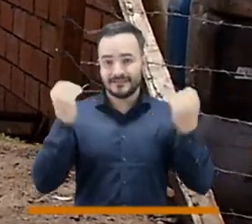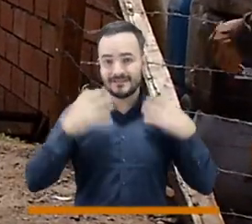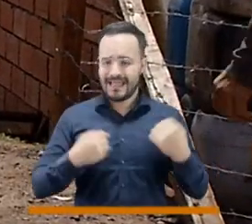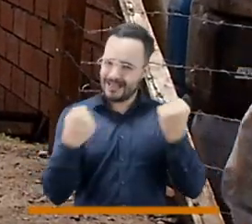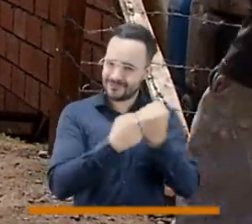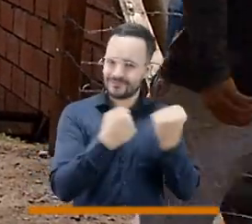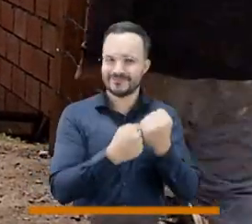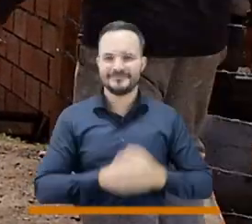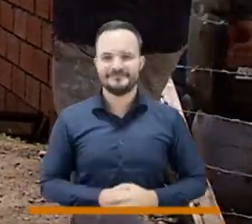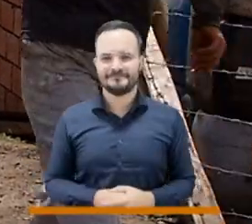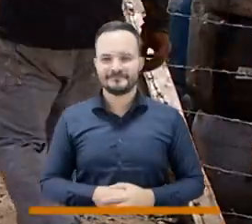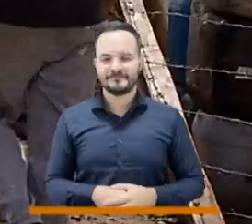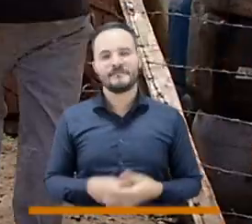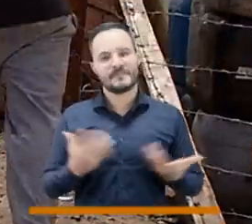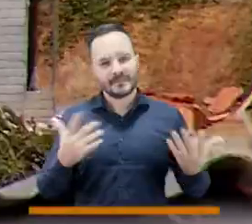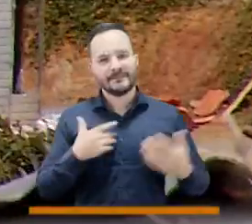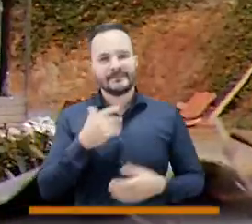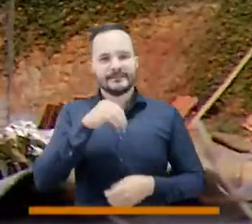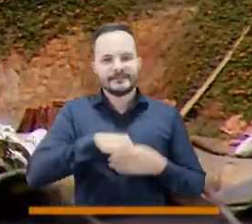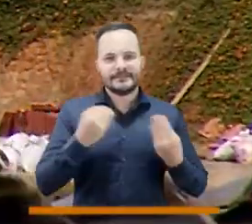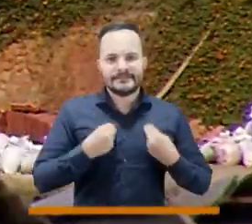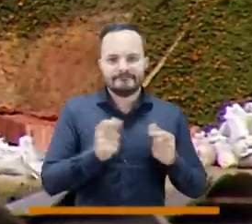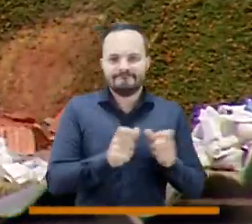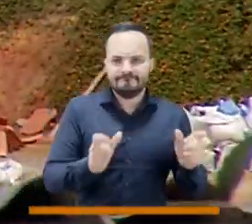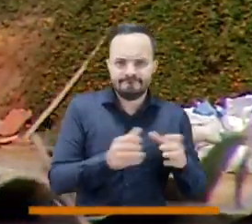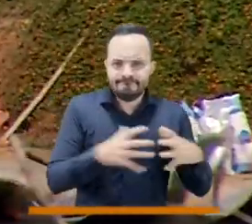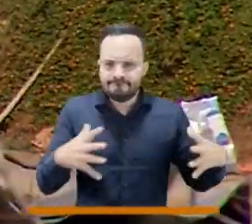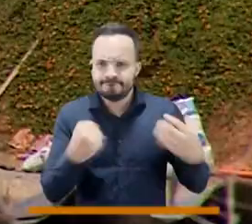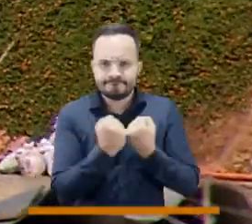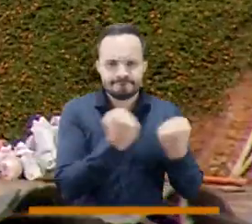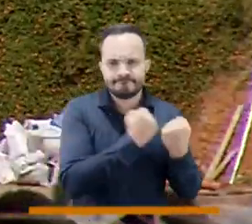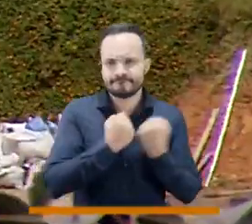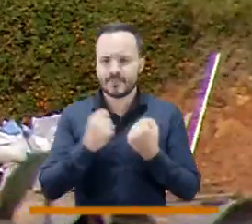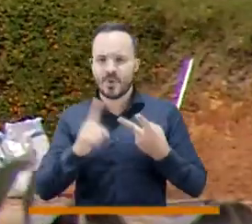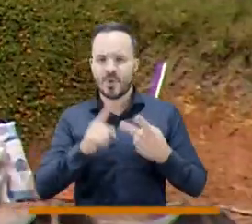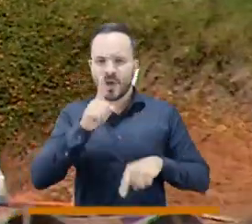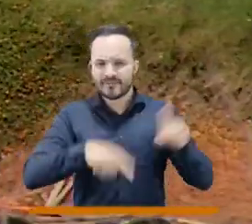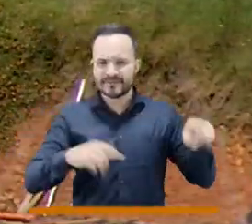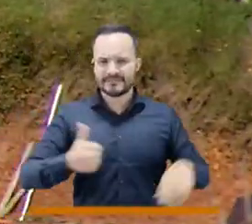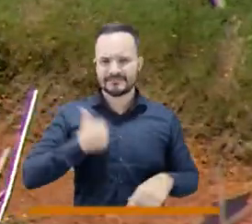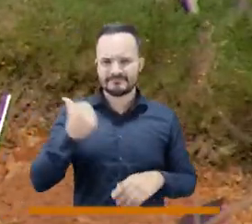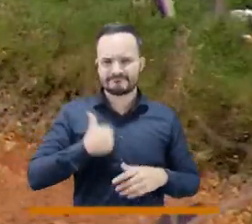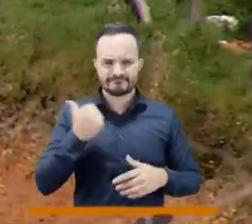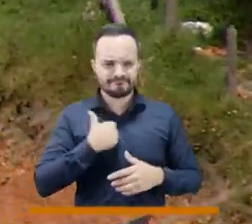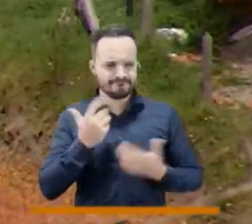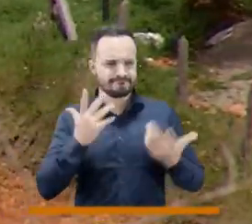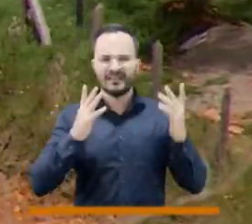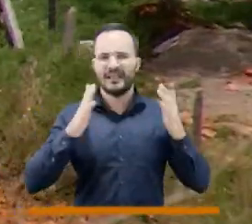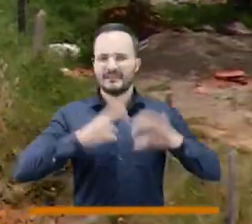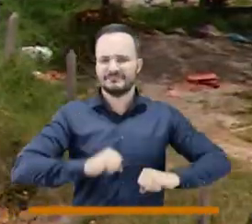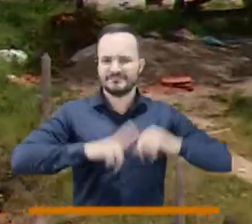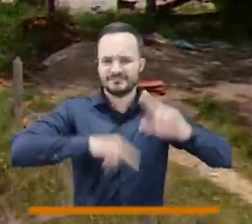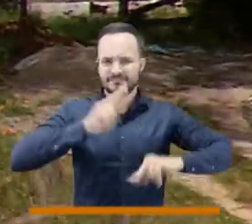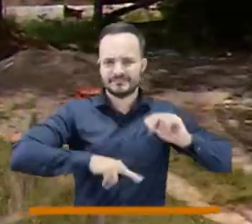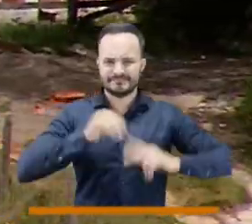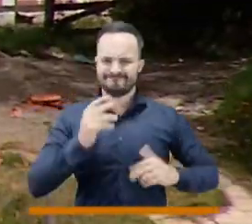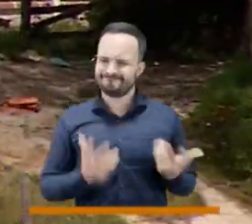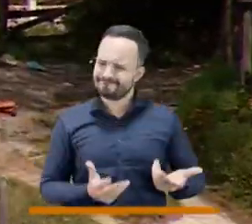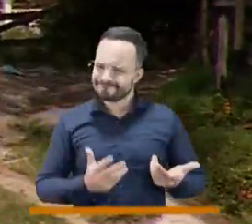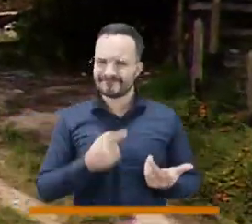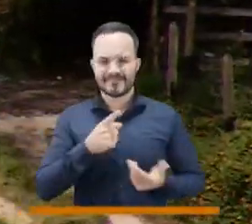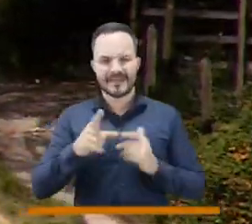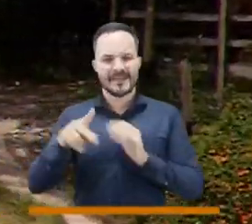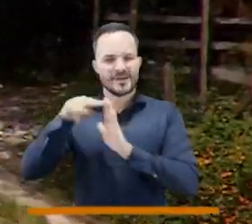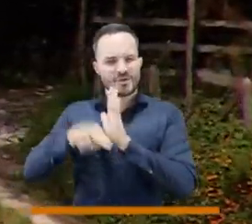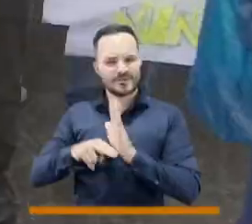sobrepoblación y la ocupación irregular del espacio público y el abuso con los índices de densificación que violan las normas del territorio es su